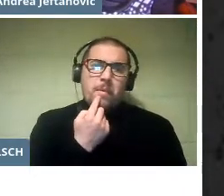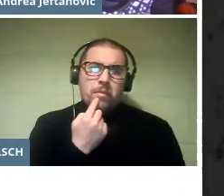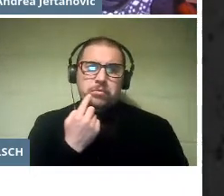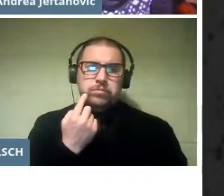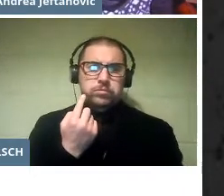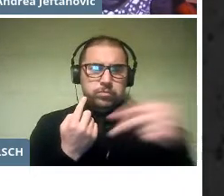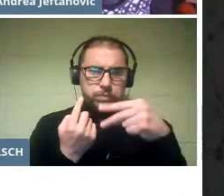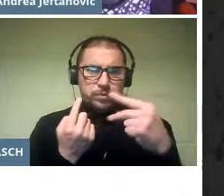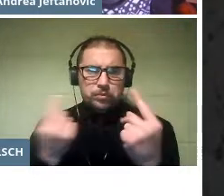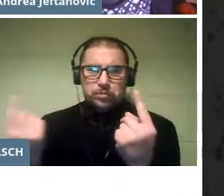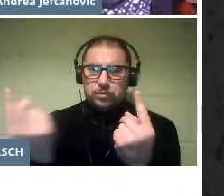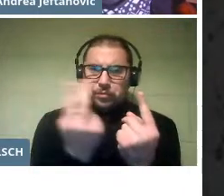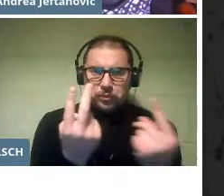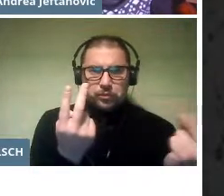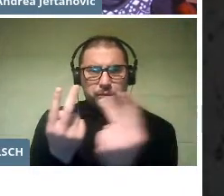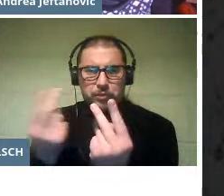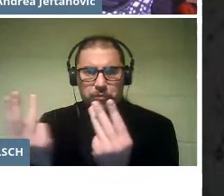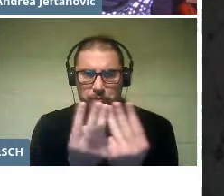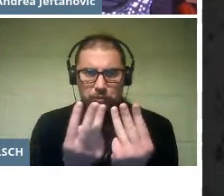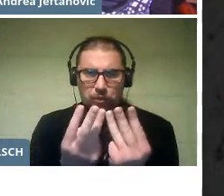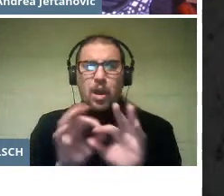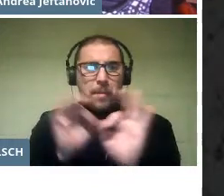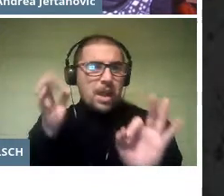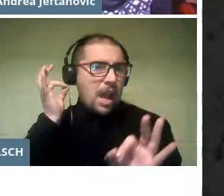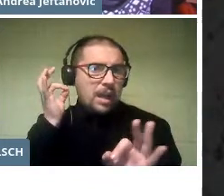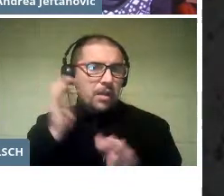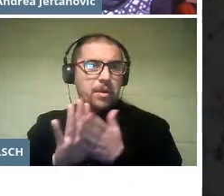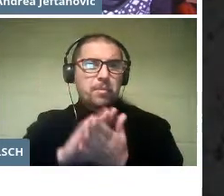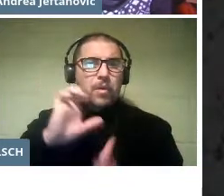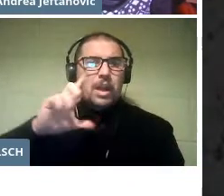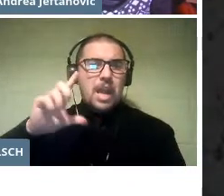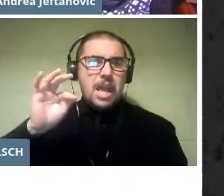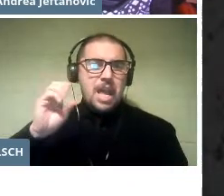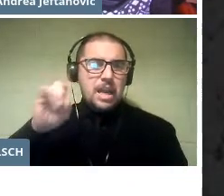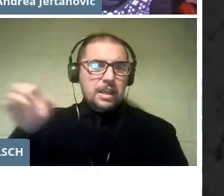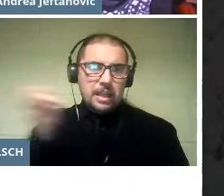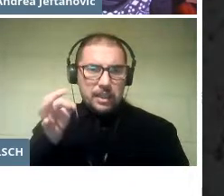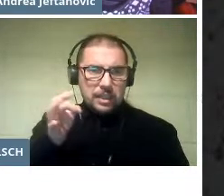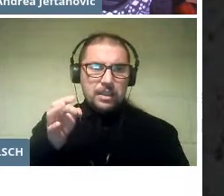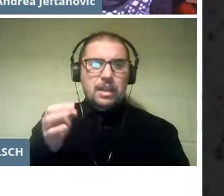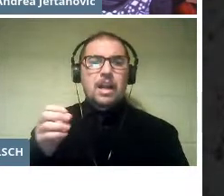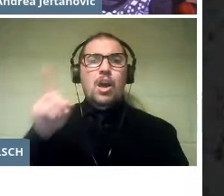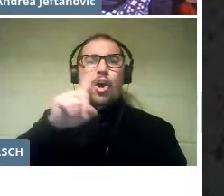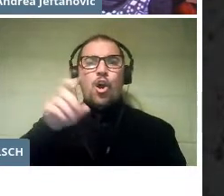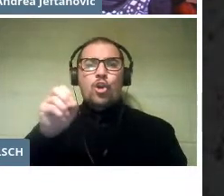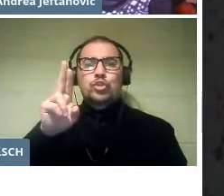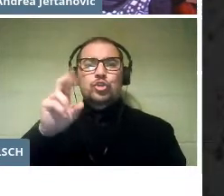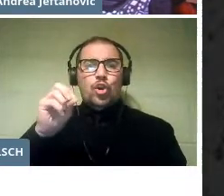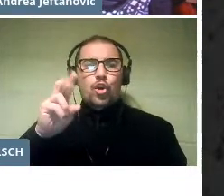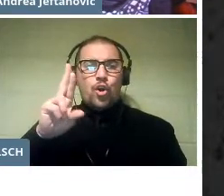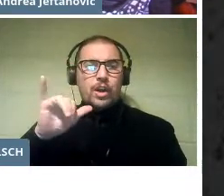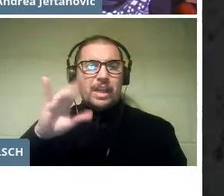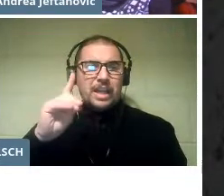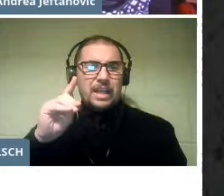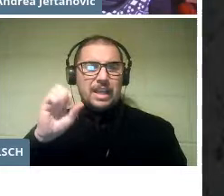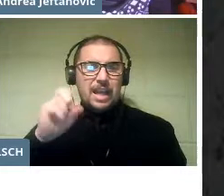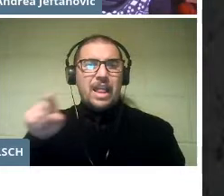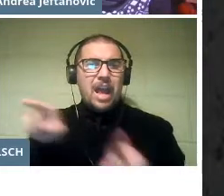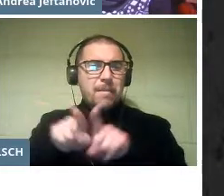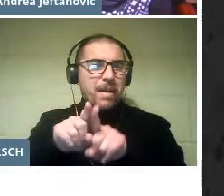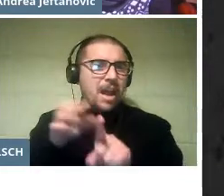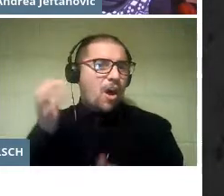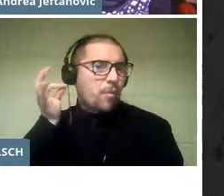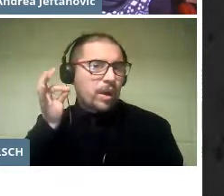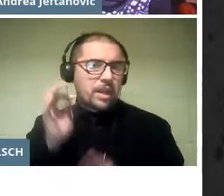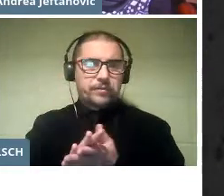especial con otras. Recordé una frase de Elkin que habla de la sororidad de caminantes libres, porque el